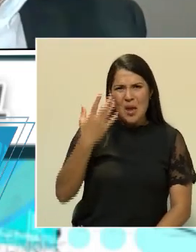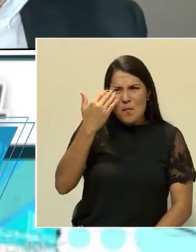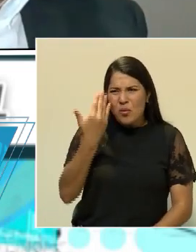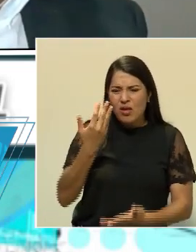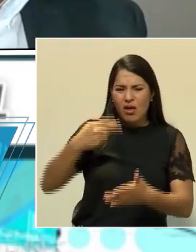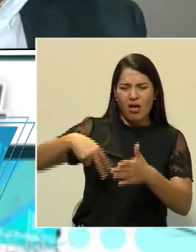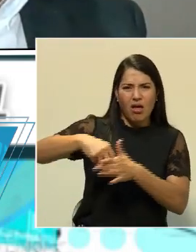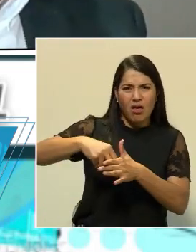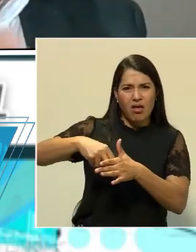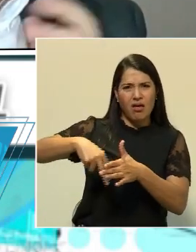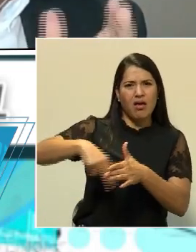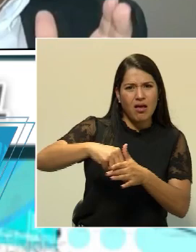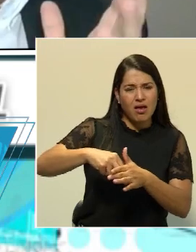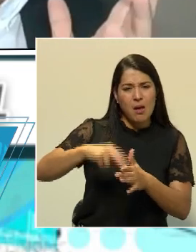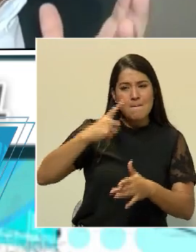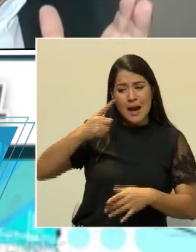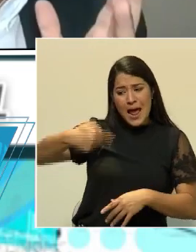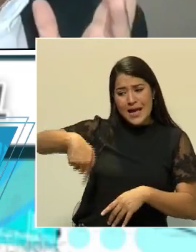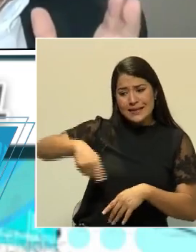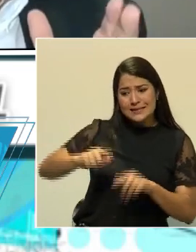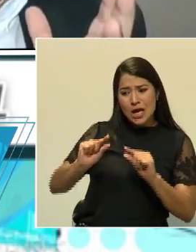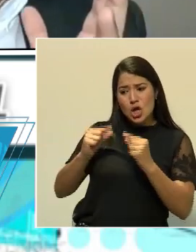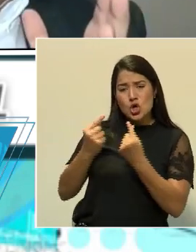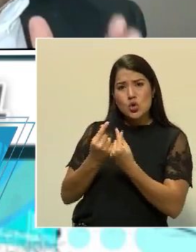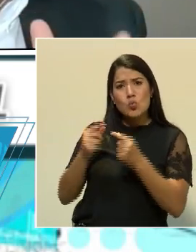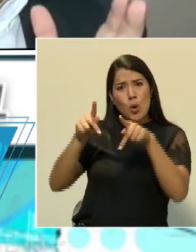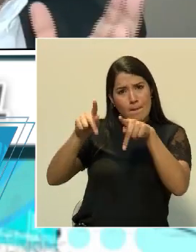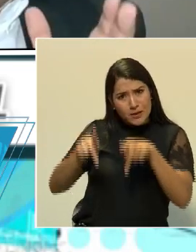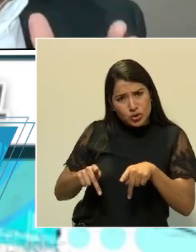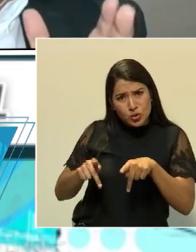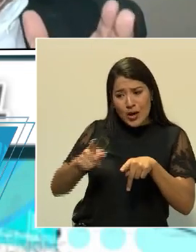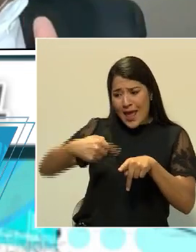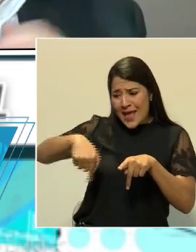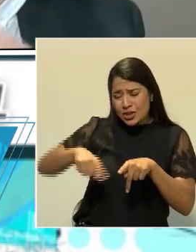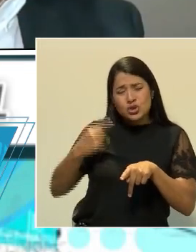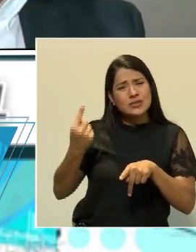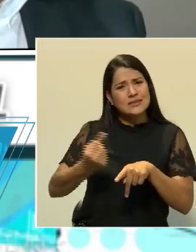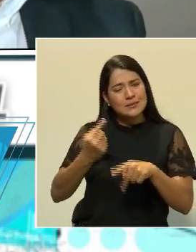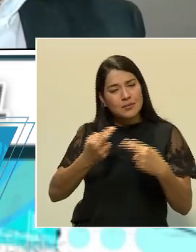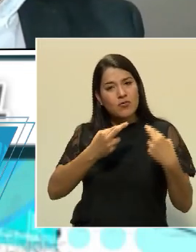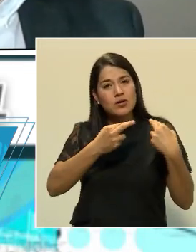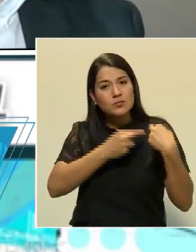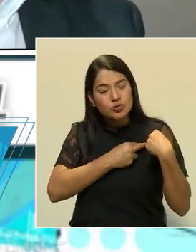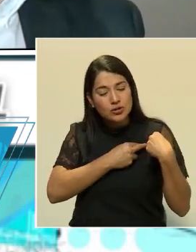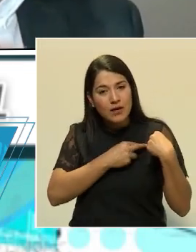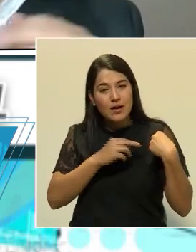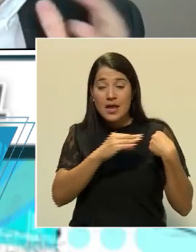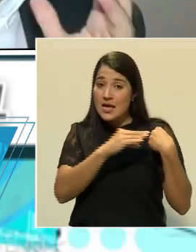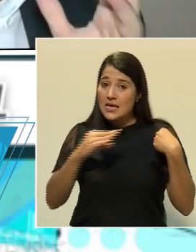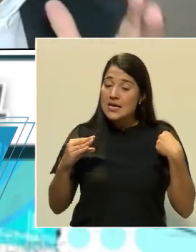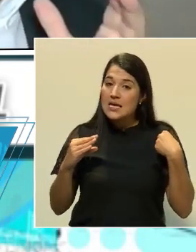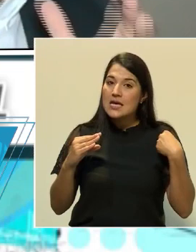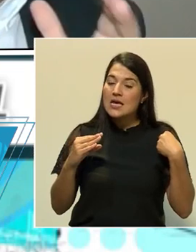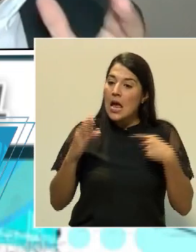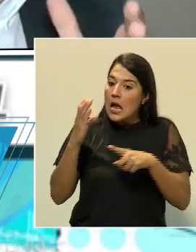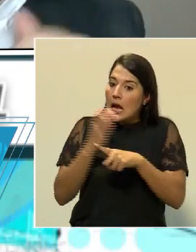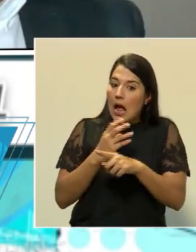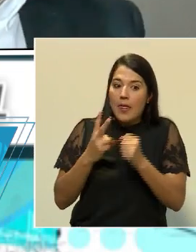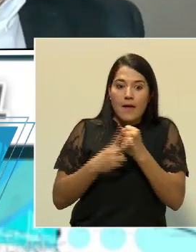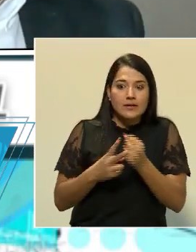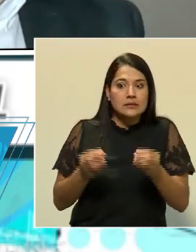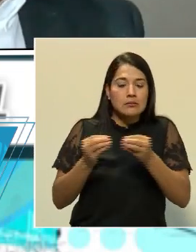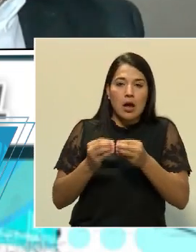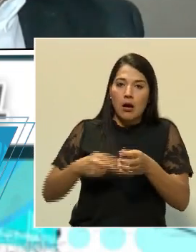tantas trabas a un grupo de gente que ha sido siempre responsable y que nos ponen cada día